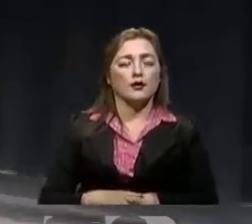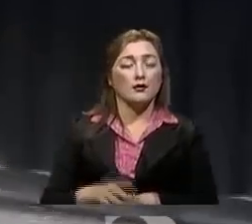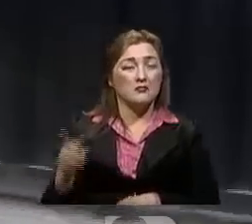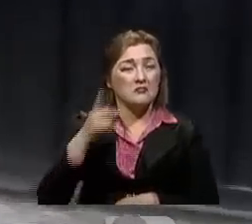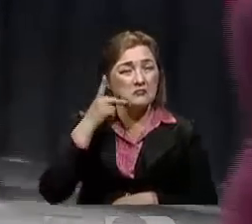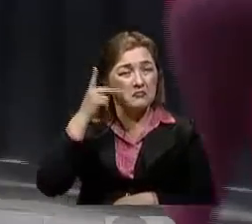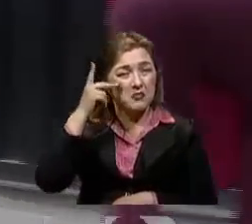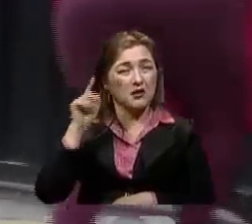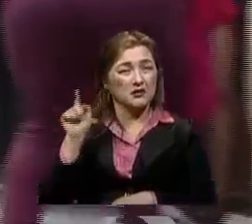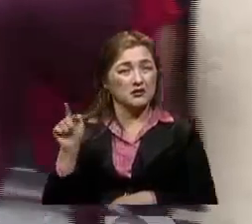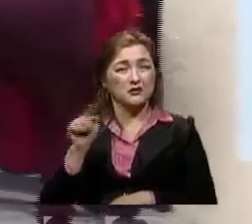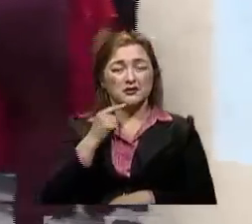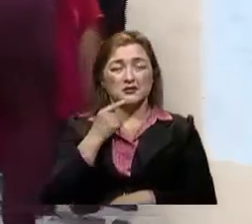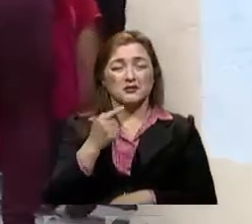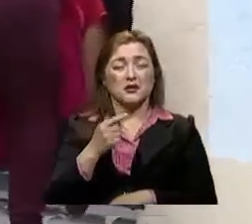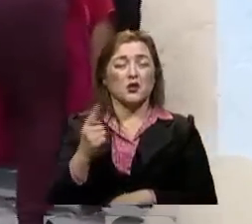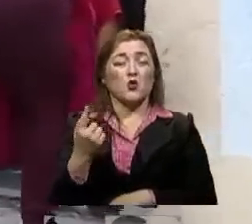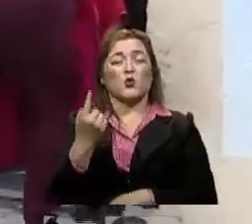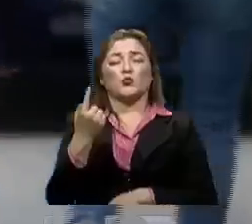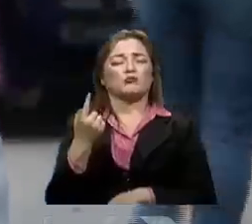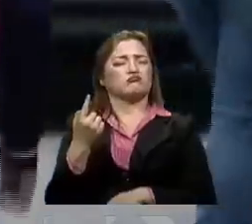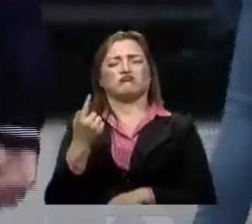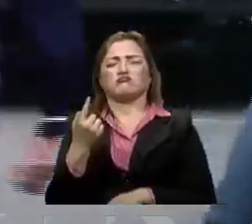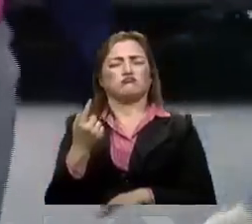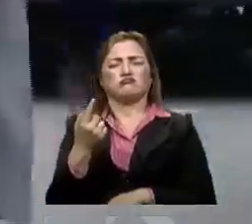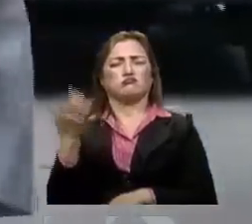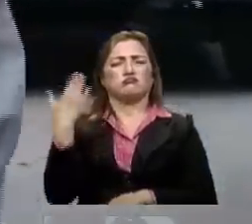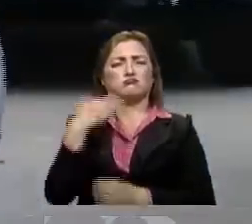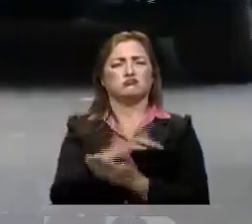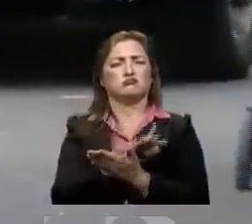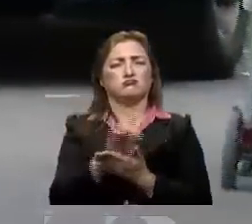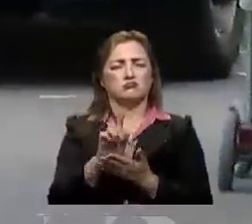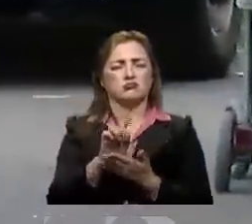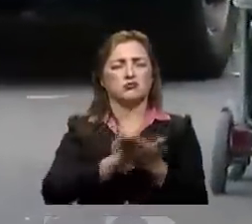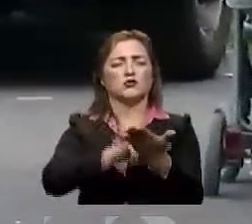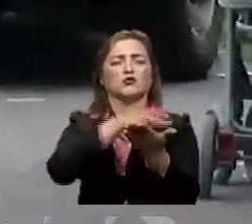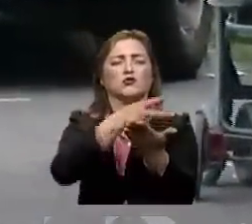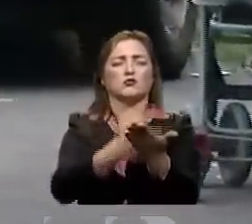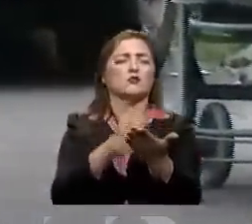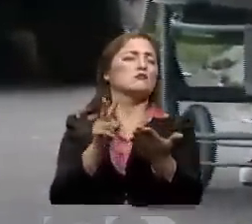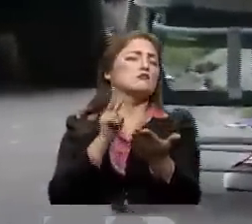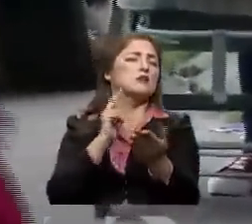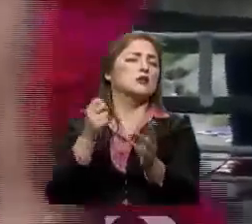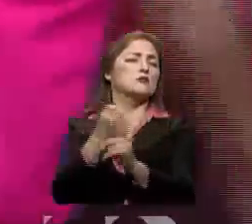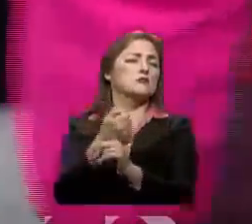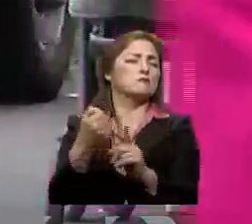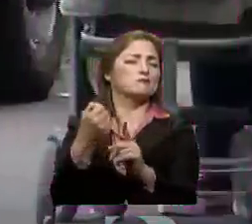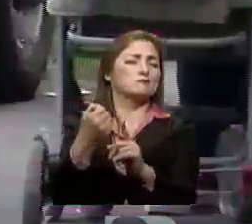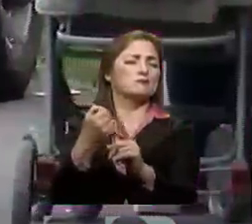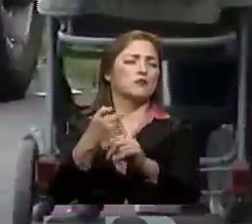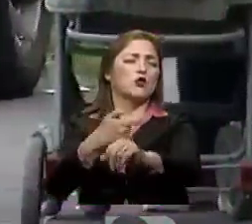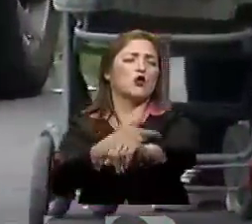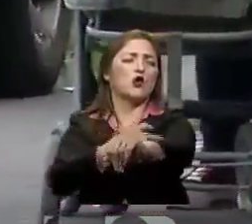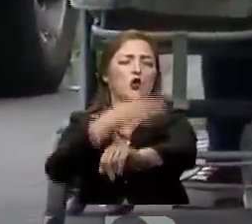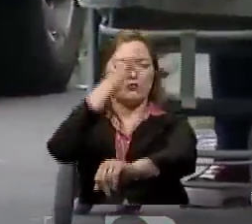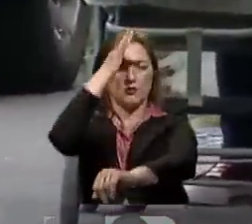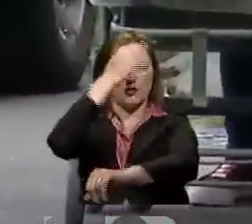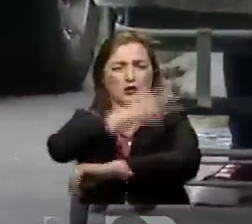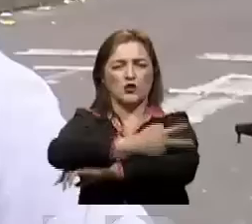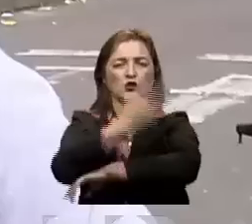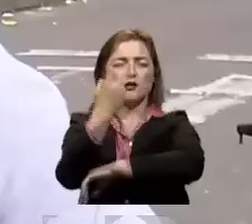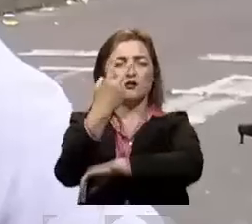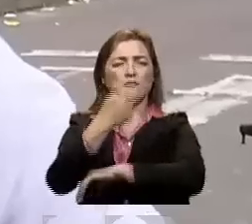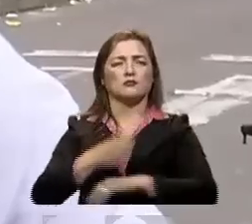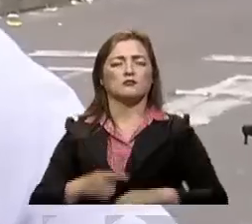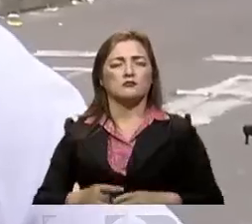menor agredida, no se trata de un caso aislado. Semanas atrás, su sobrina también fue agredida y estuvo hospitalizada por